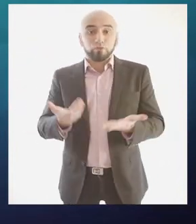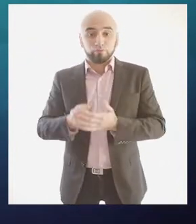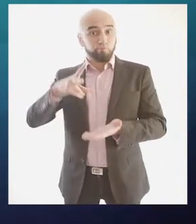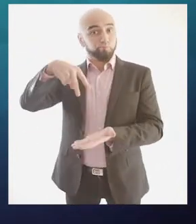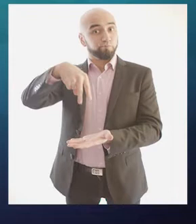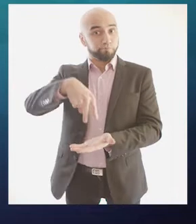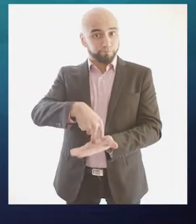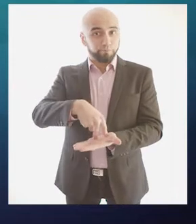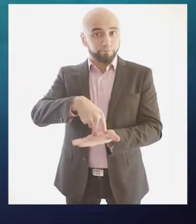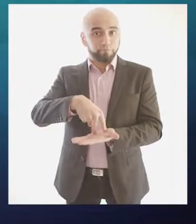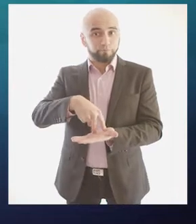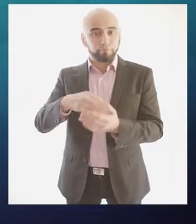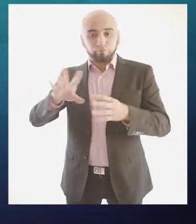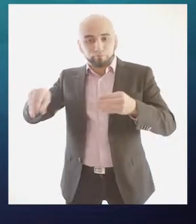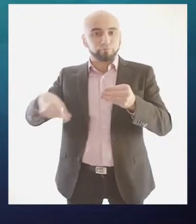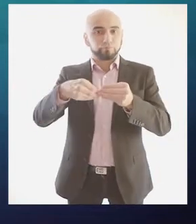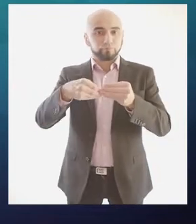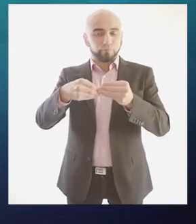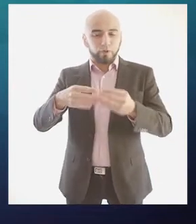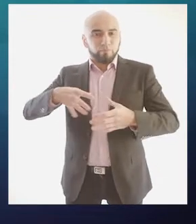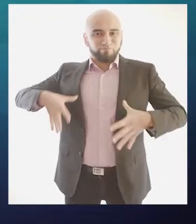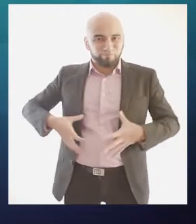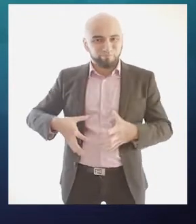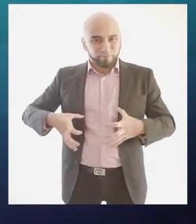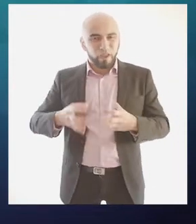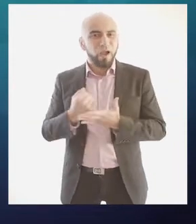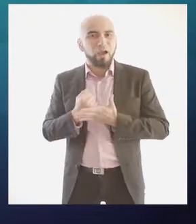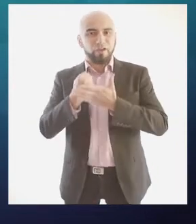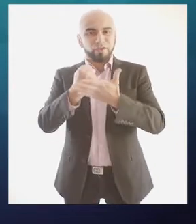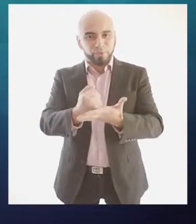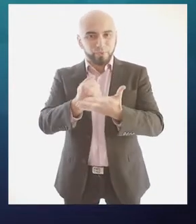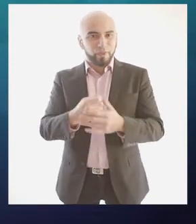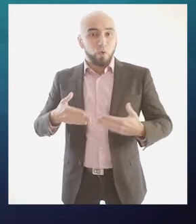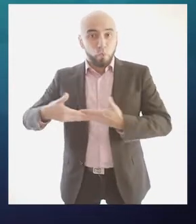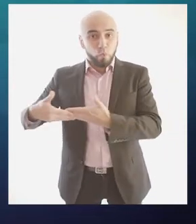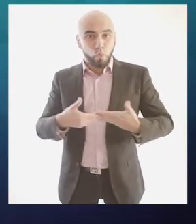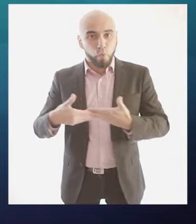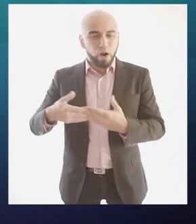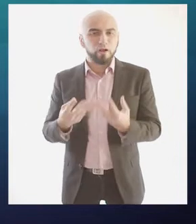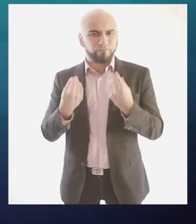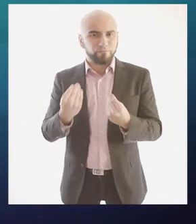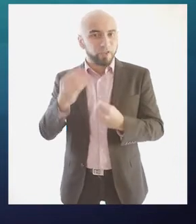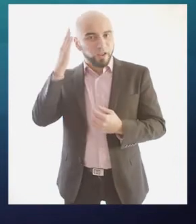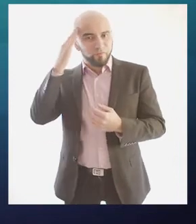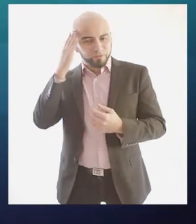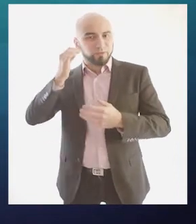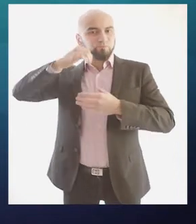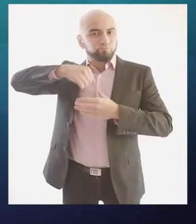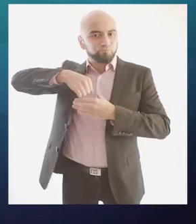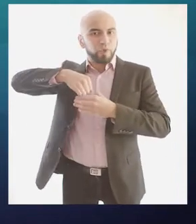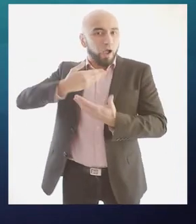en una posición vertical, sumada a la fuerza de la contracción, ayudarán a que tu guagua apoye correctamente su cabeza en la pelvis y que